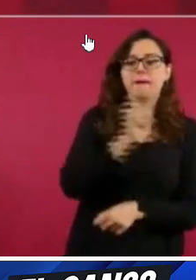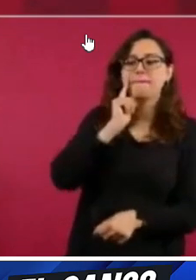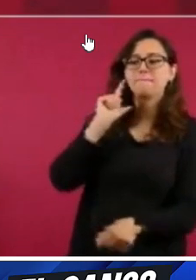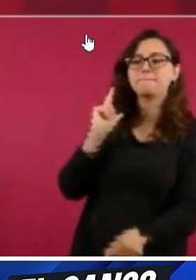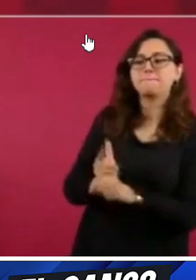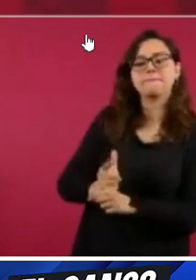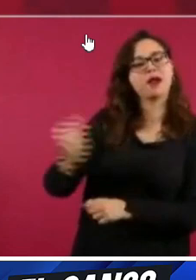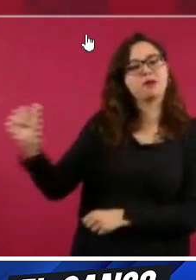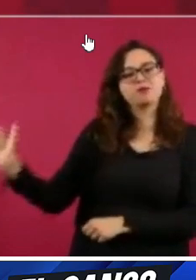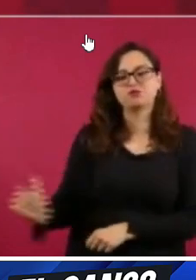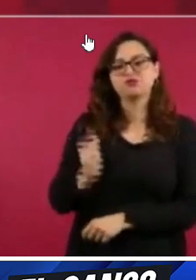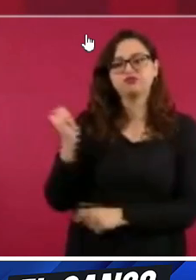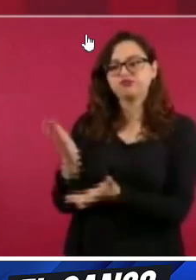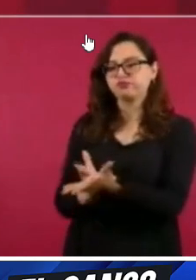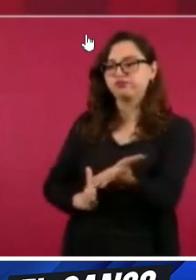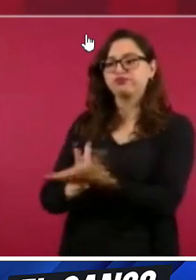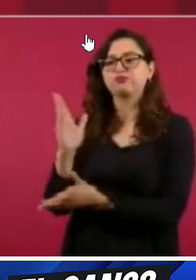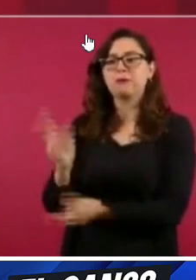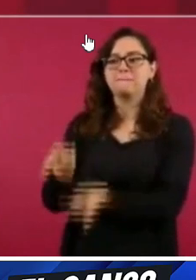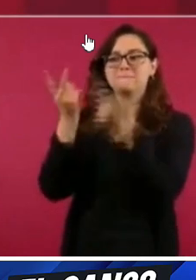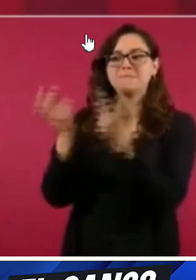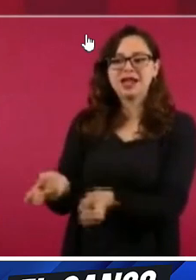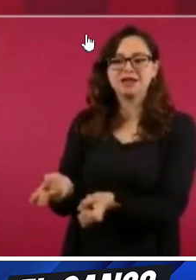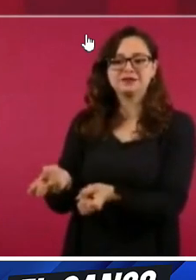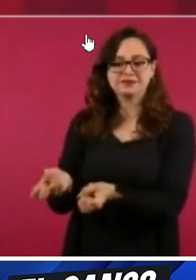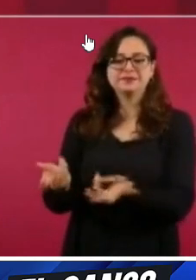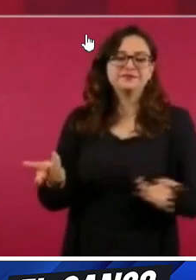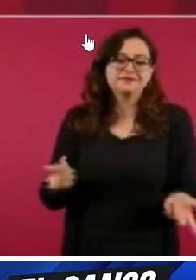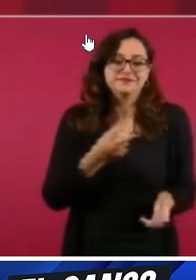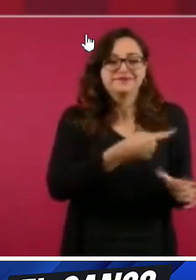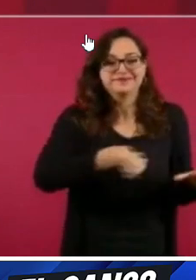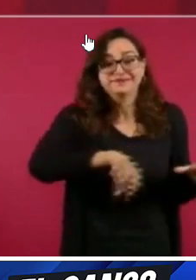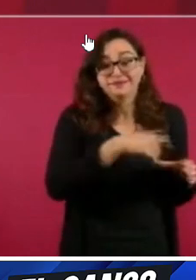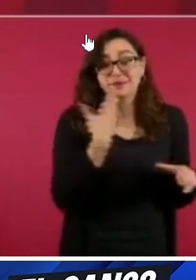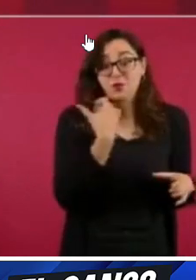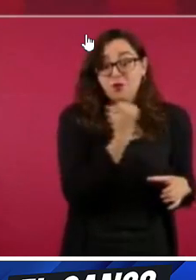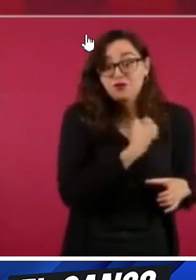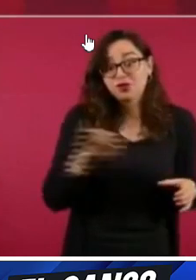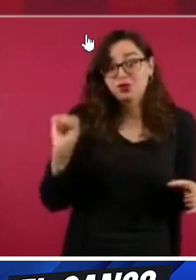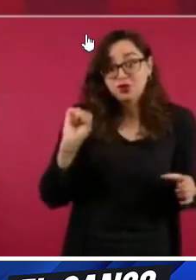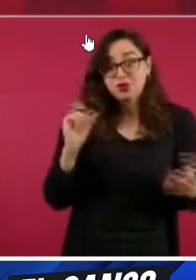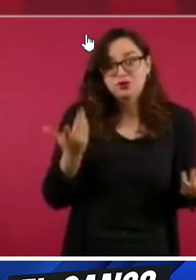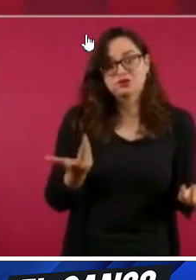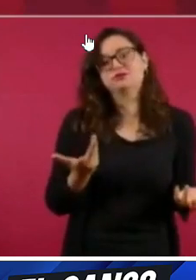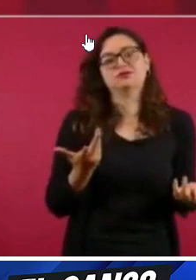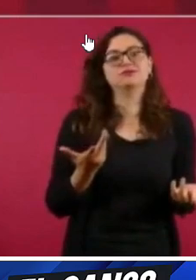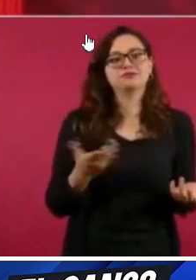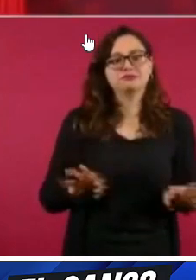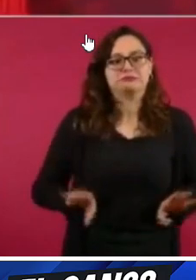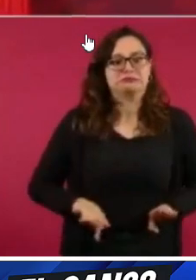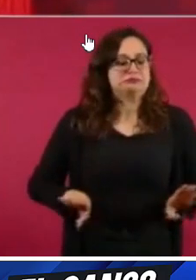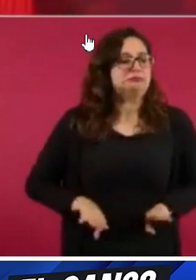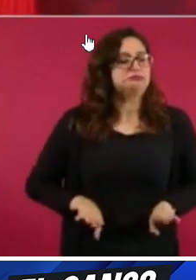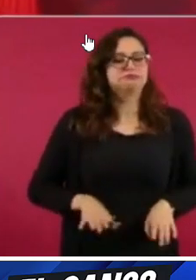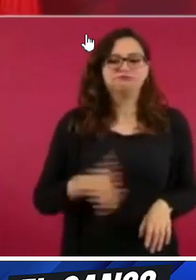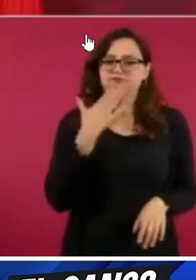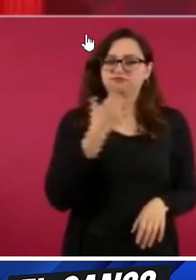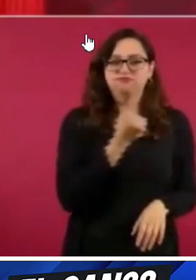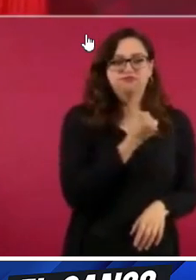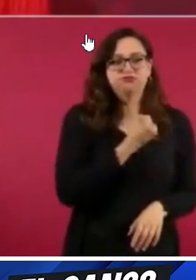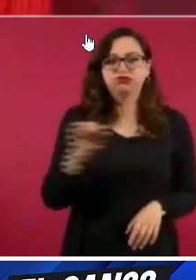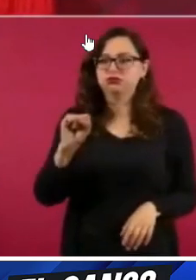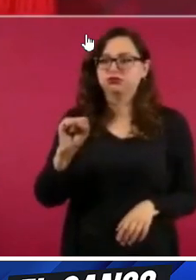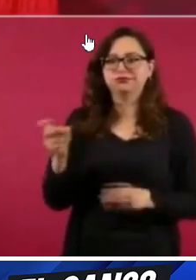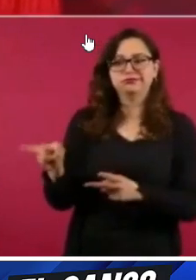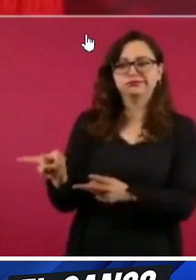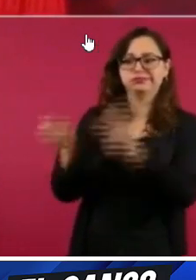los hackeadores y se meten y sacan toda la información.